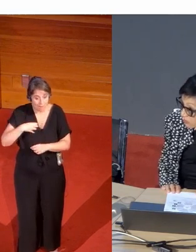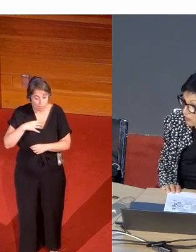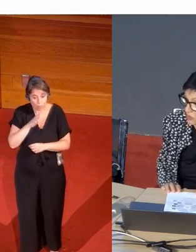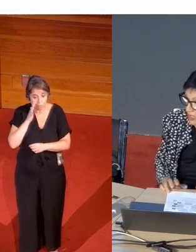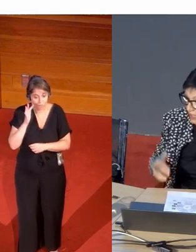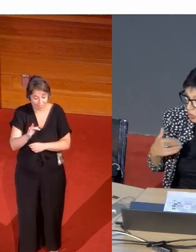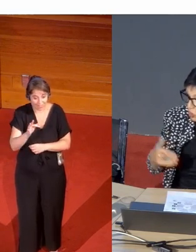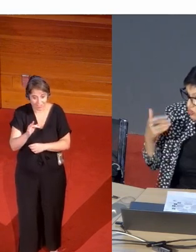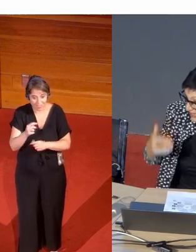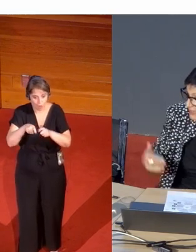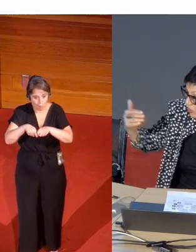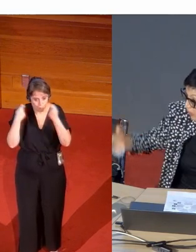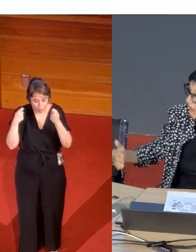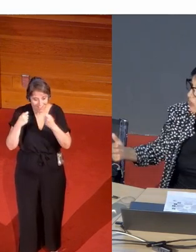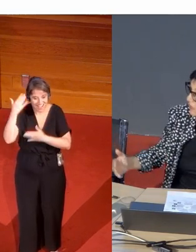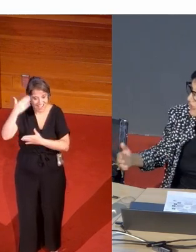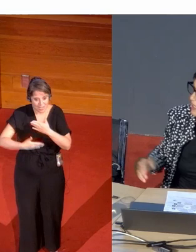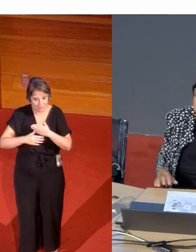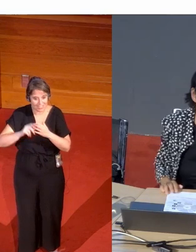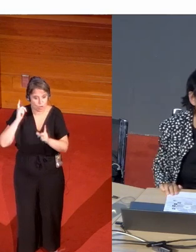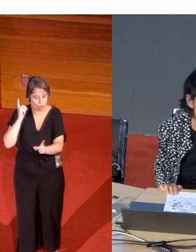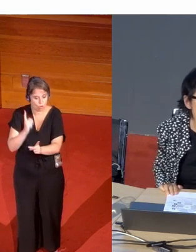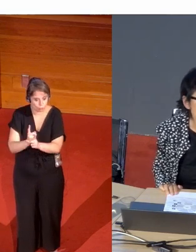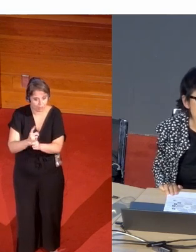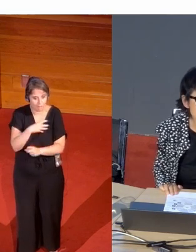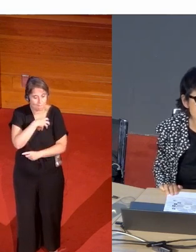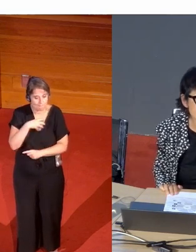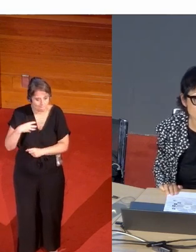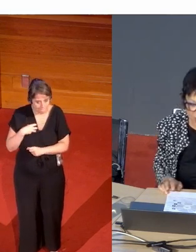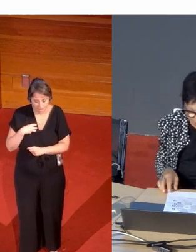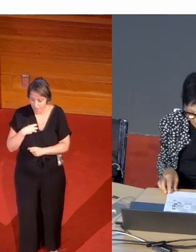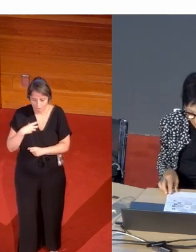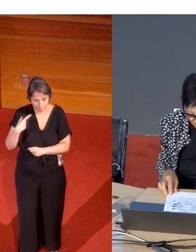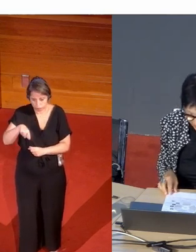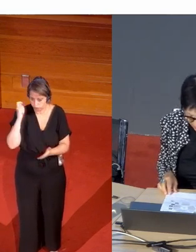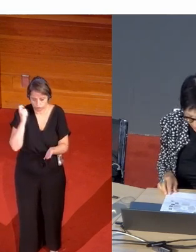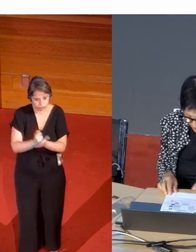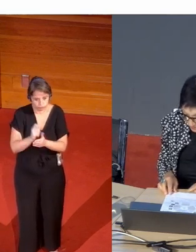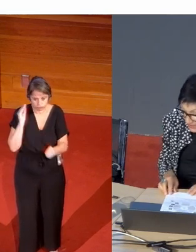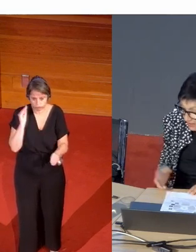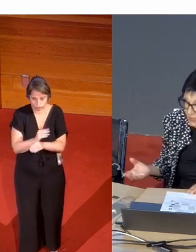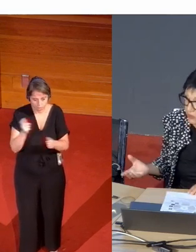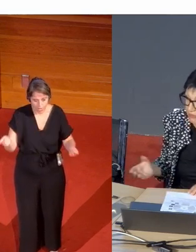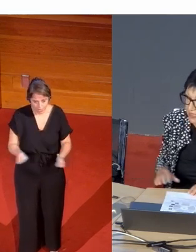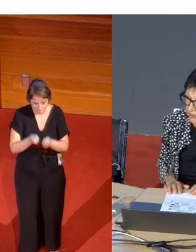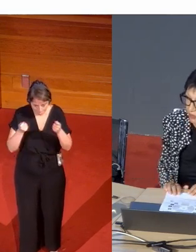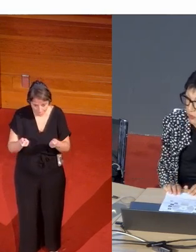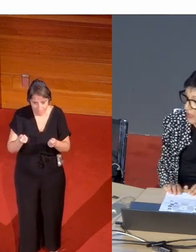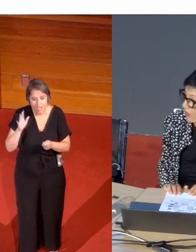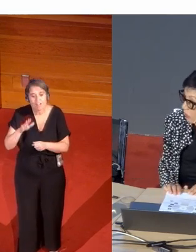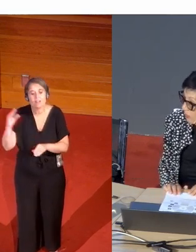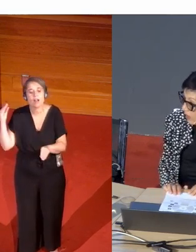boicoteo o sea el cordón sanitario lo aplicó también la banca y se negaron a a financiar la campaña quien la